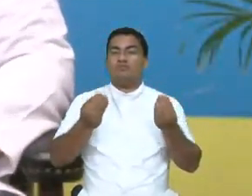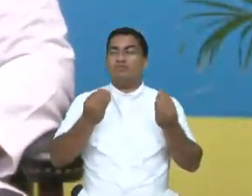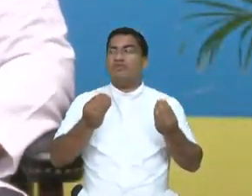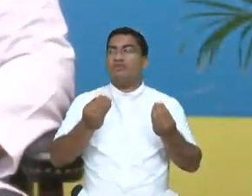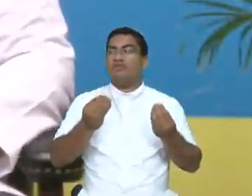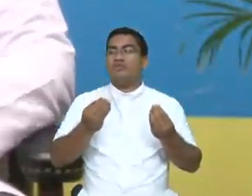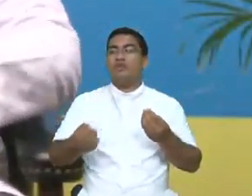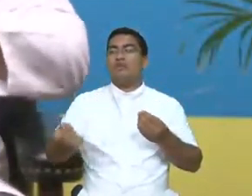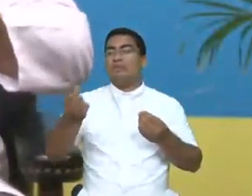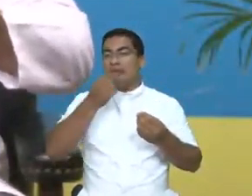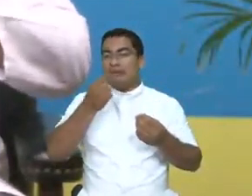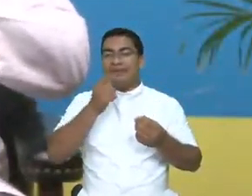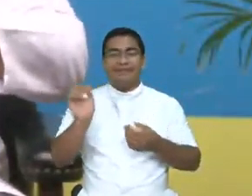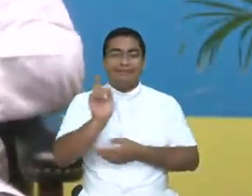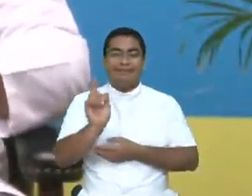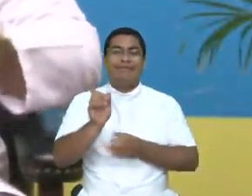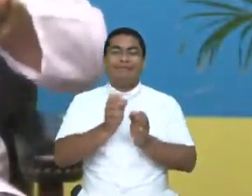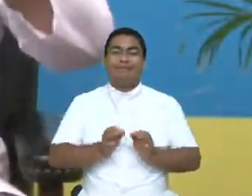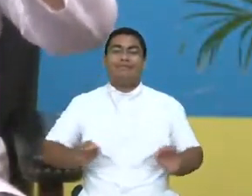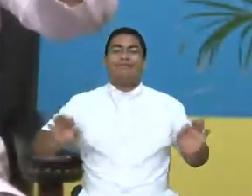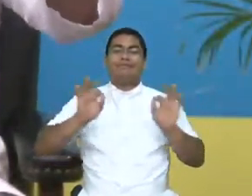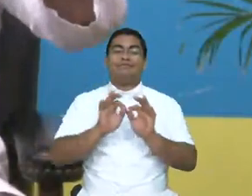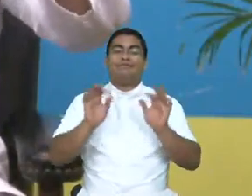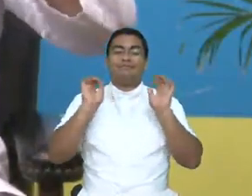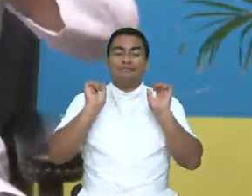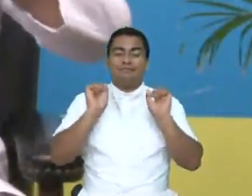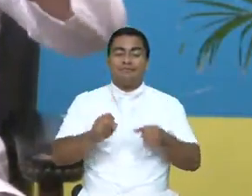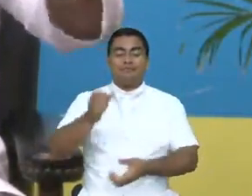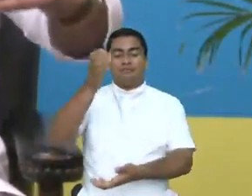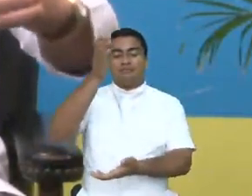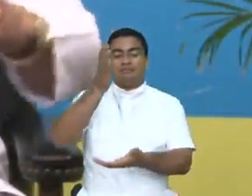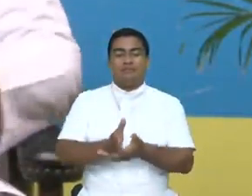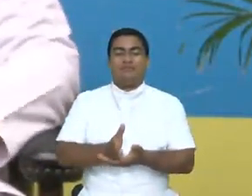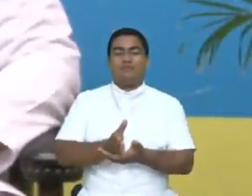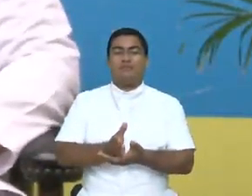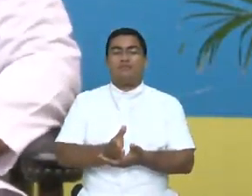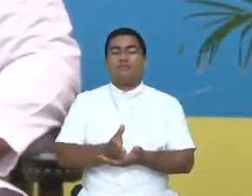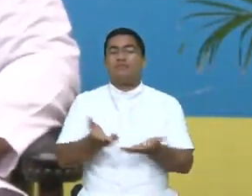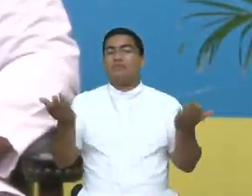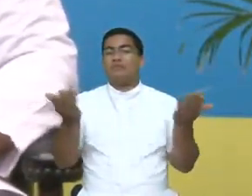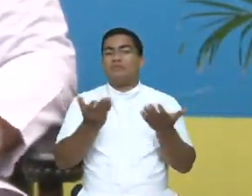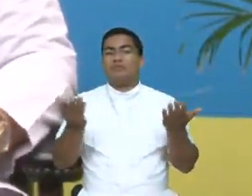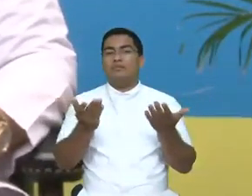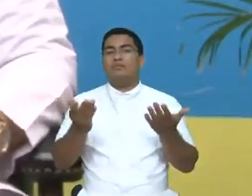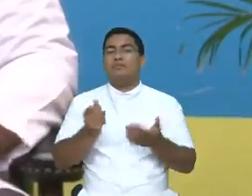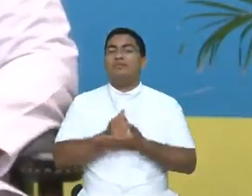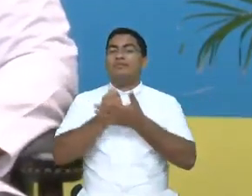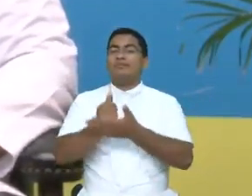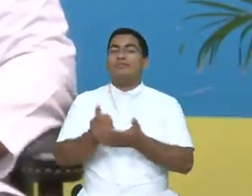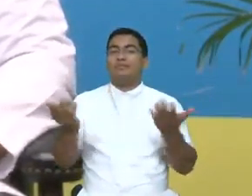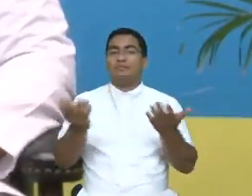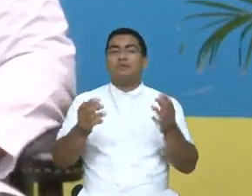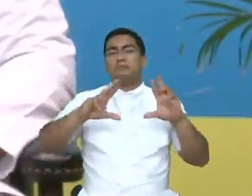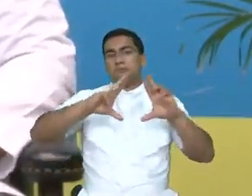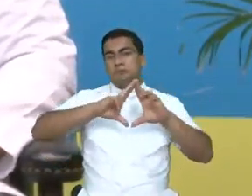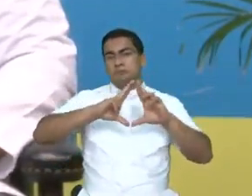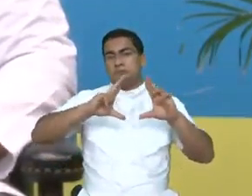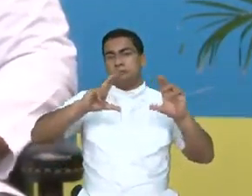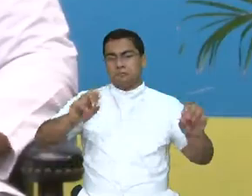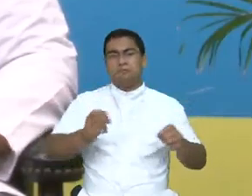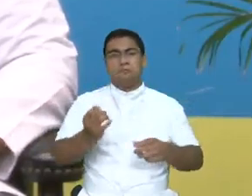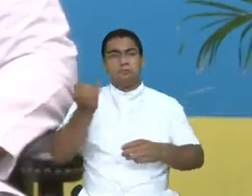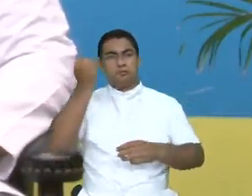diagnósticos. Y eso nos da la pauta para decidir de qué se trata. Pero en cuanto a tecnología, pues nuestro país está muy